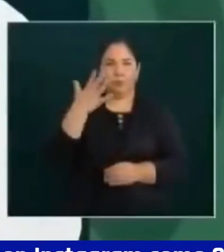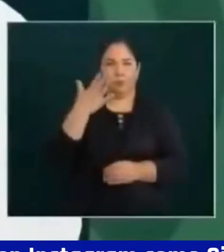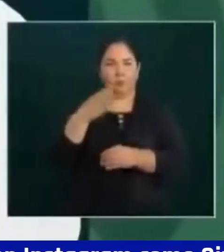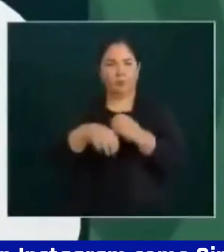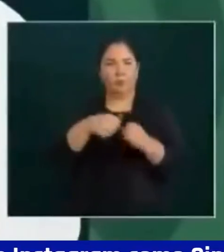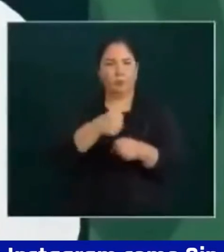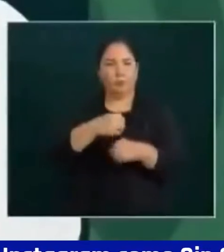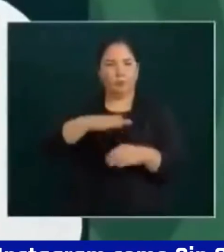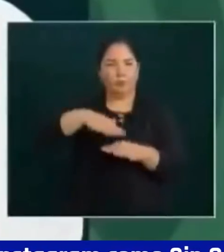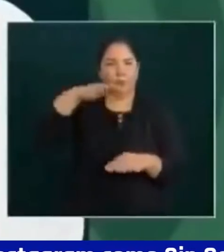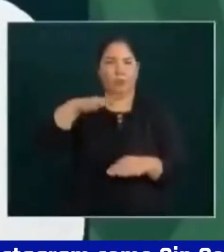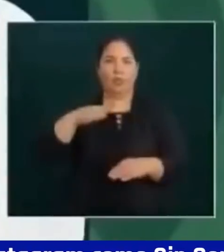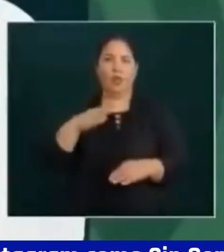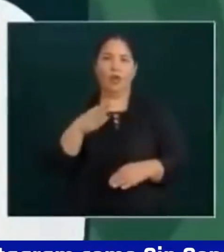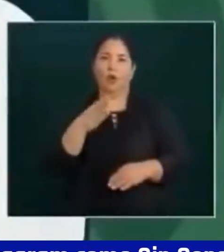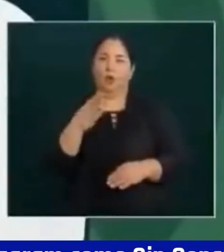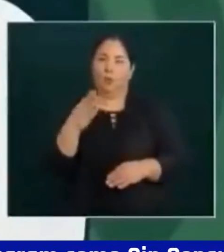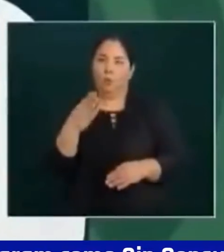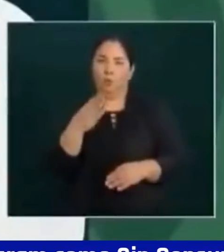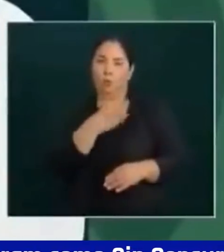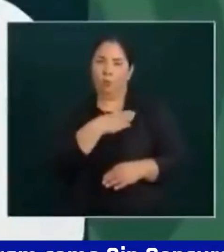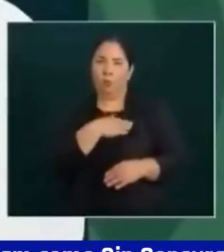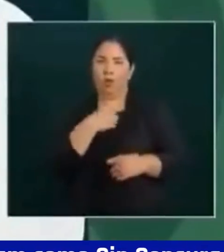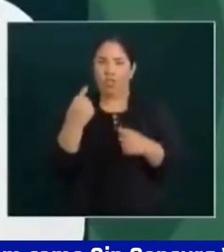Y la buena noticia es que ahora